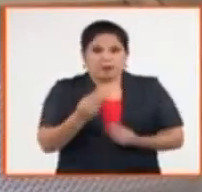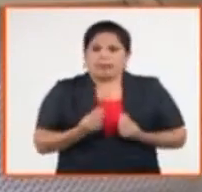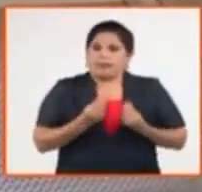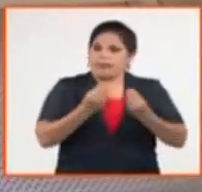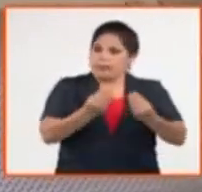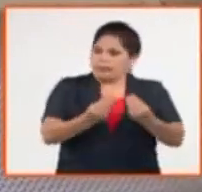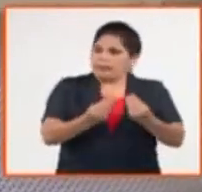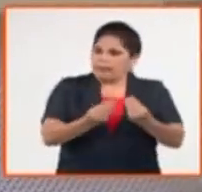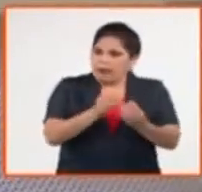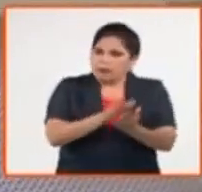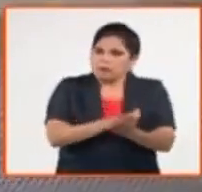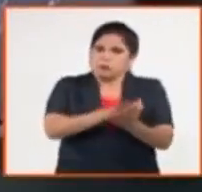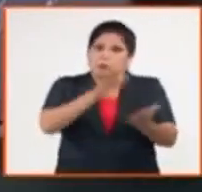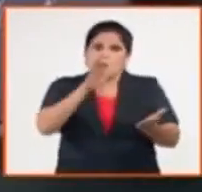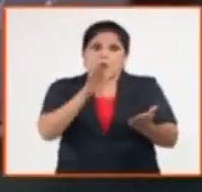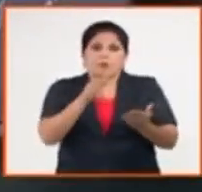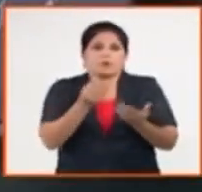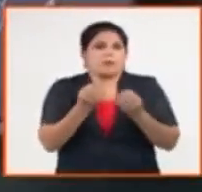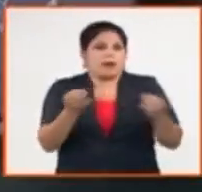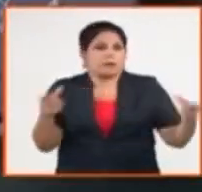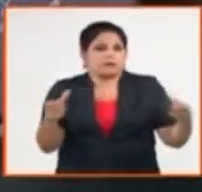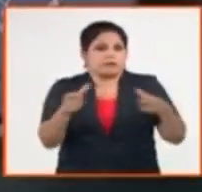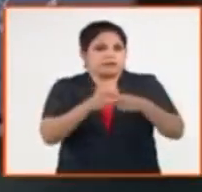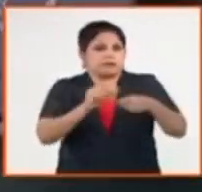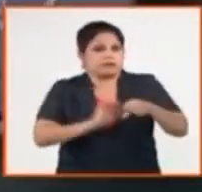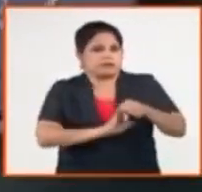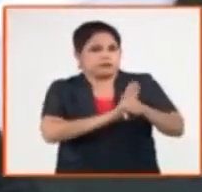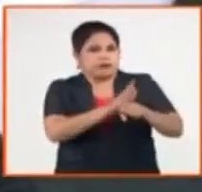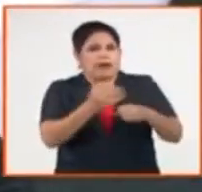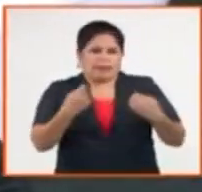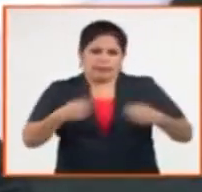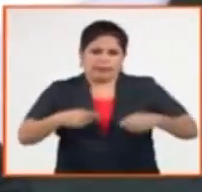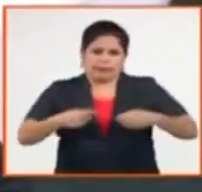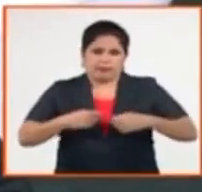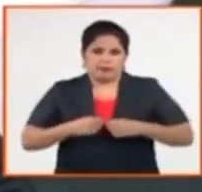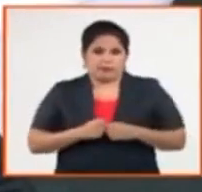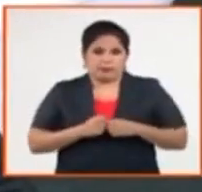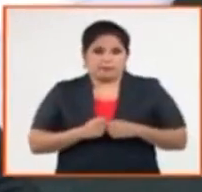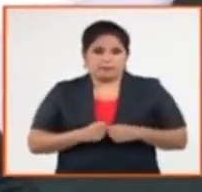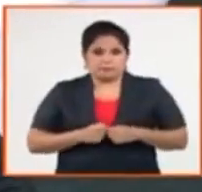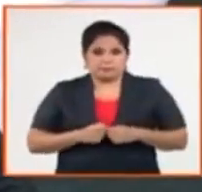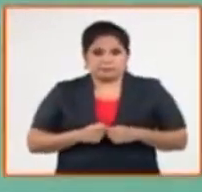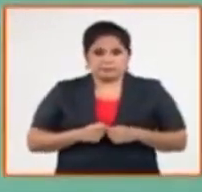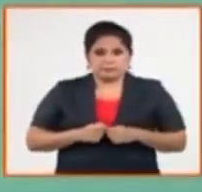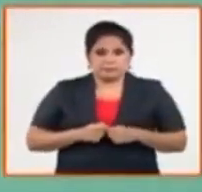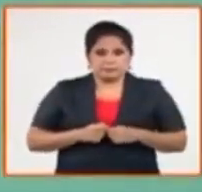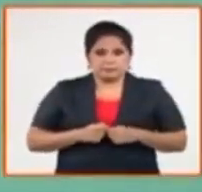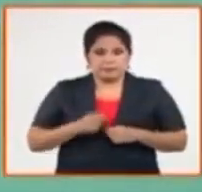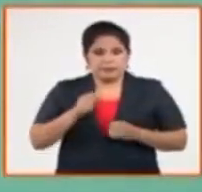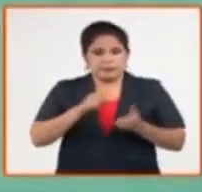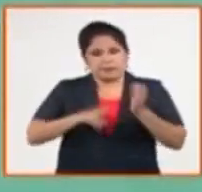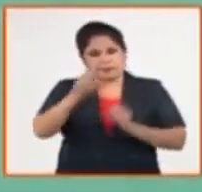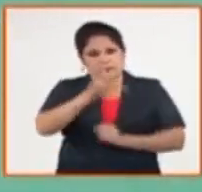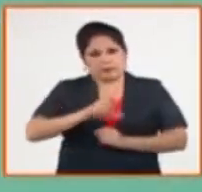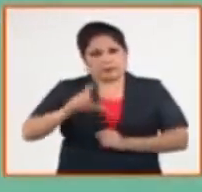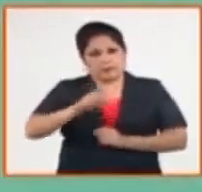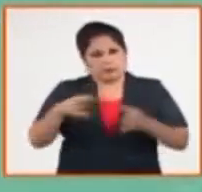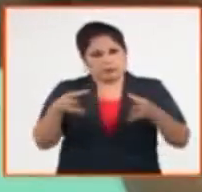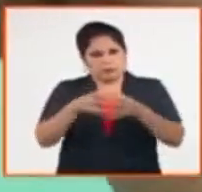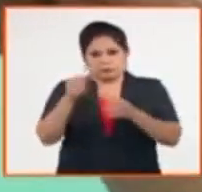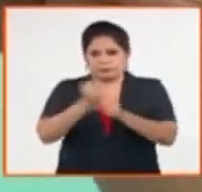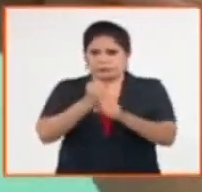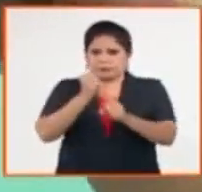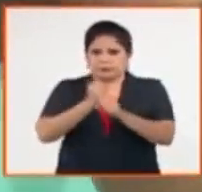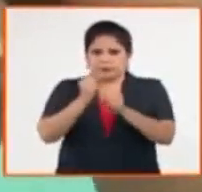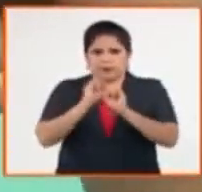su comportamiento para reducir el elevado número de contagiados de la provincia. En Camagüey, María del Carmen Fuentes,